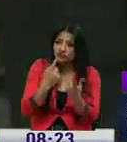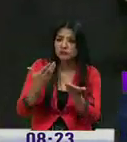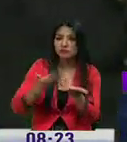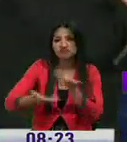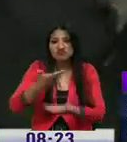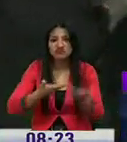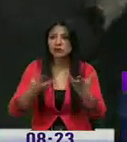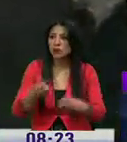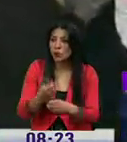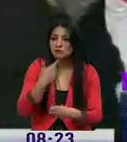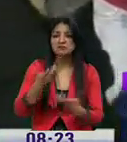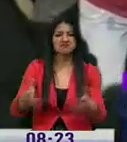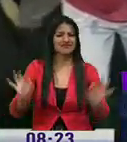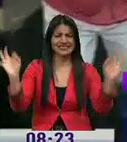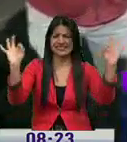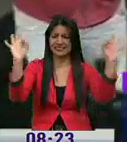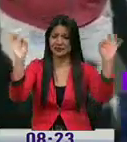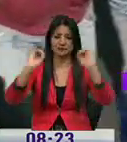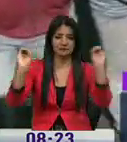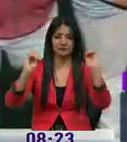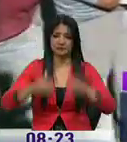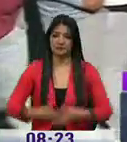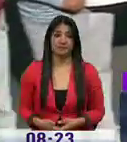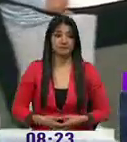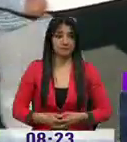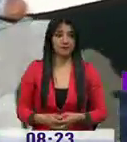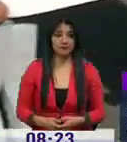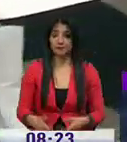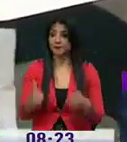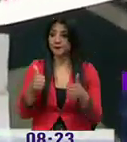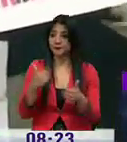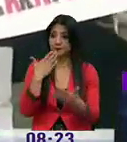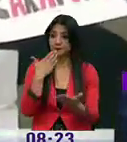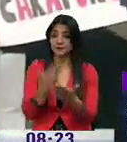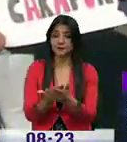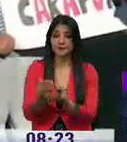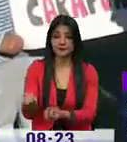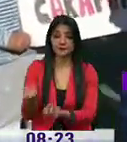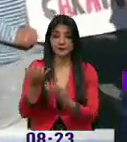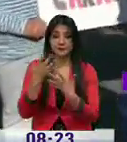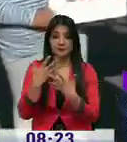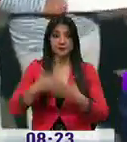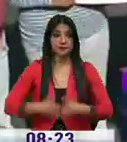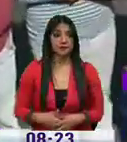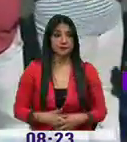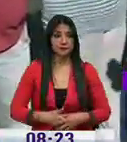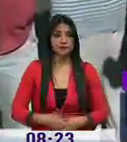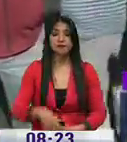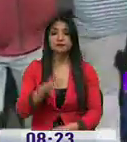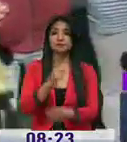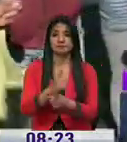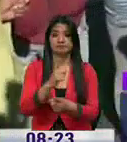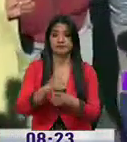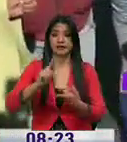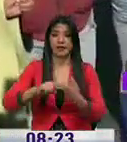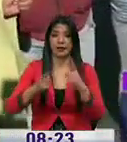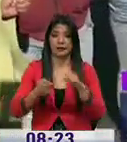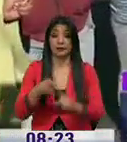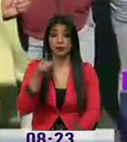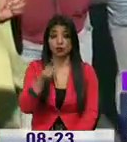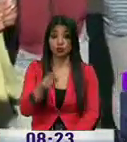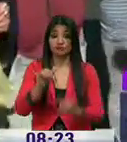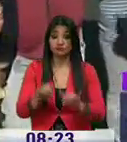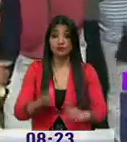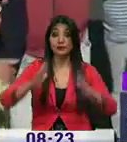la seguridad que nosotros necesitamos. Muy bien, muchísimas gracias por esa información. Así que ahí lo tienen, amigos televidentes, si usted vive aquí